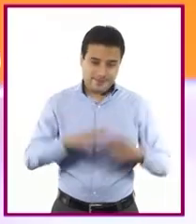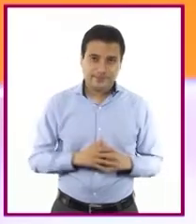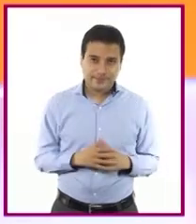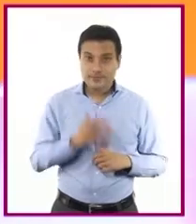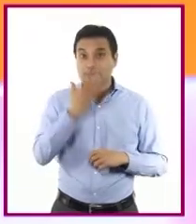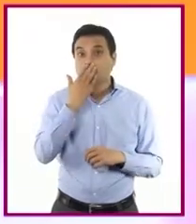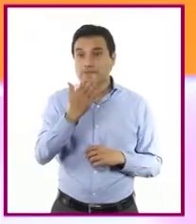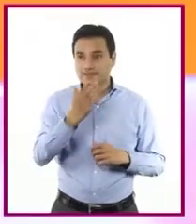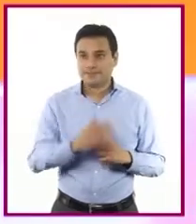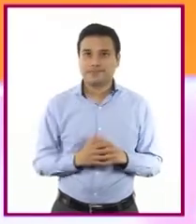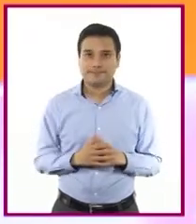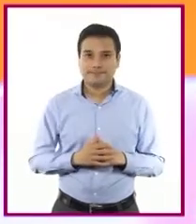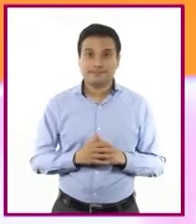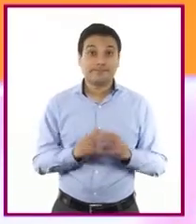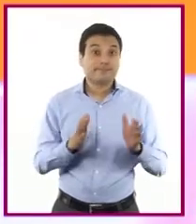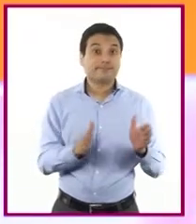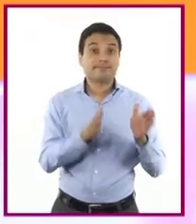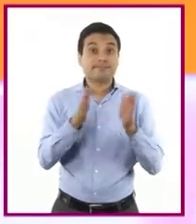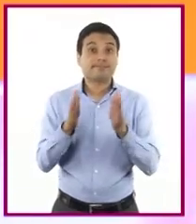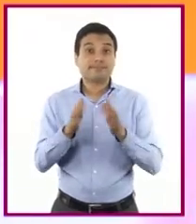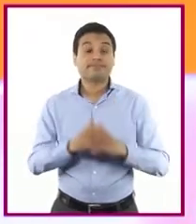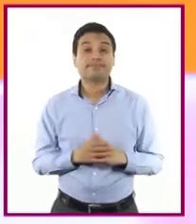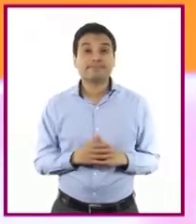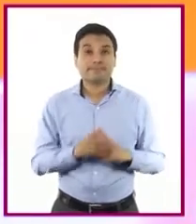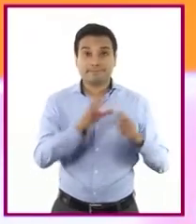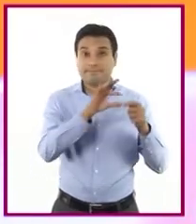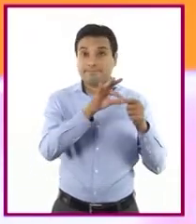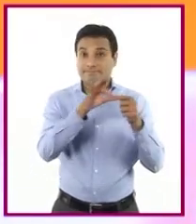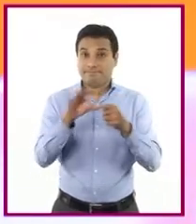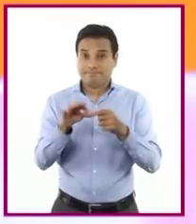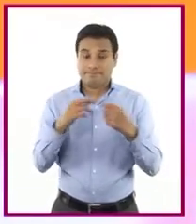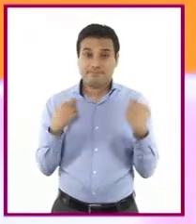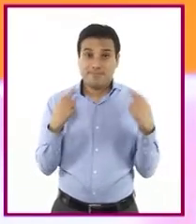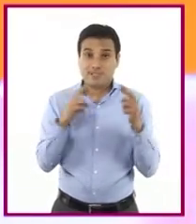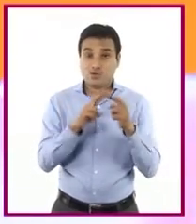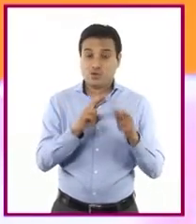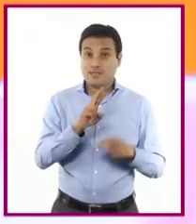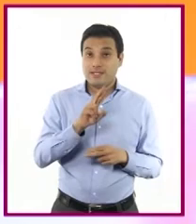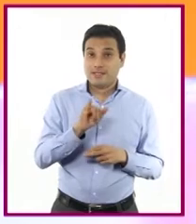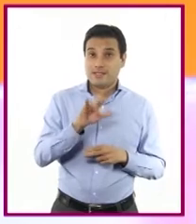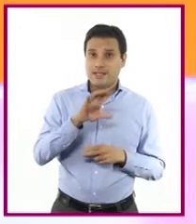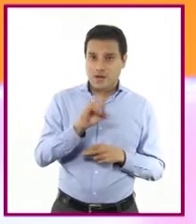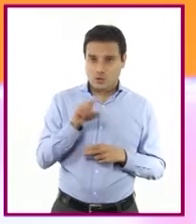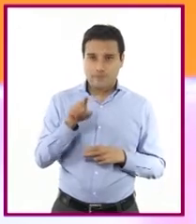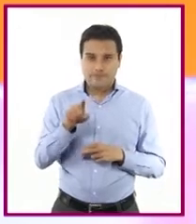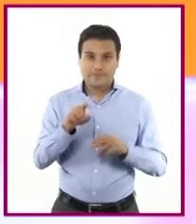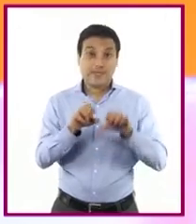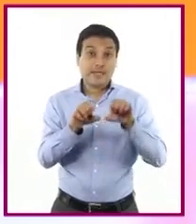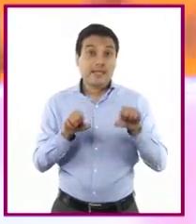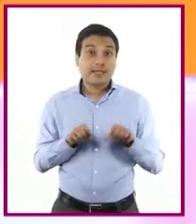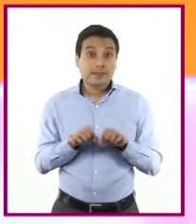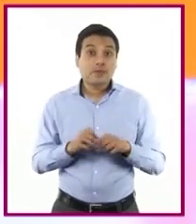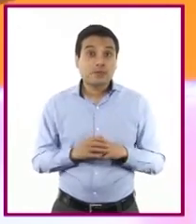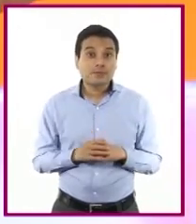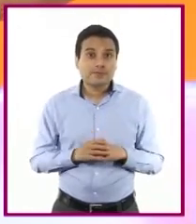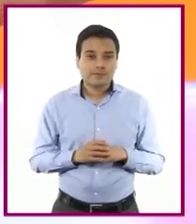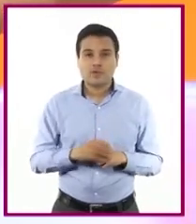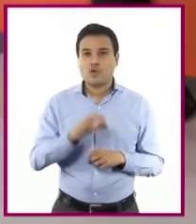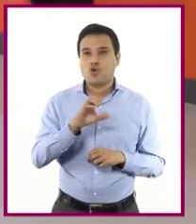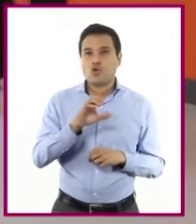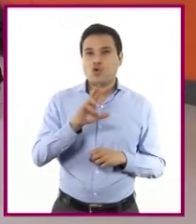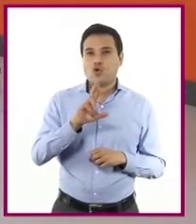Muy bien, maestro. Y de este lado tengo el agrado de presentarles al maestro Ricardo en representación del equipo